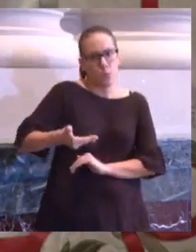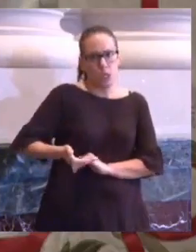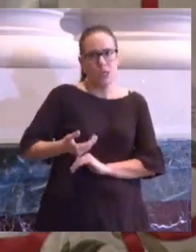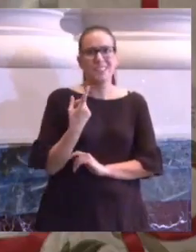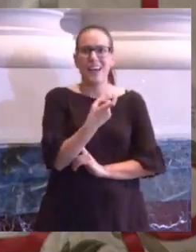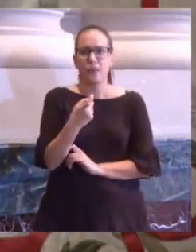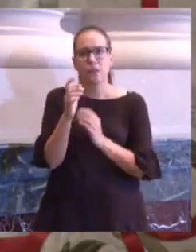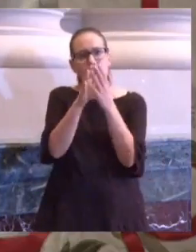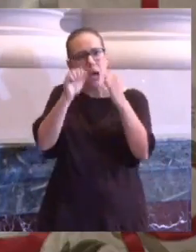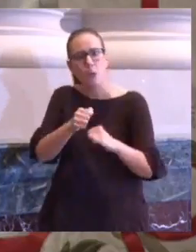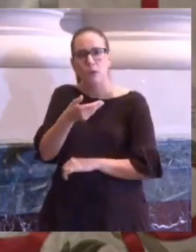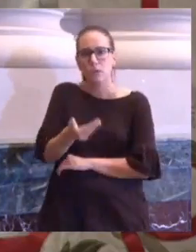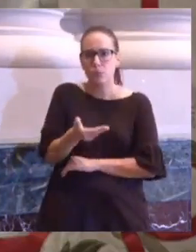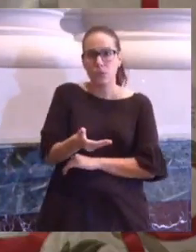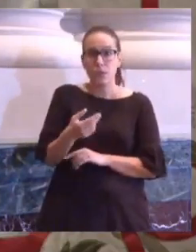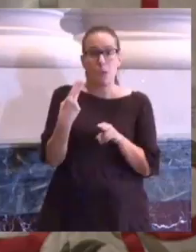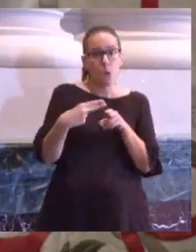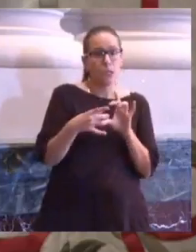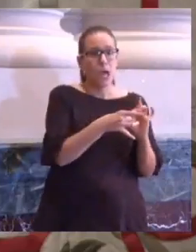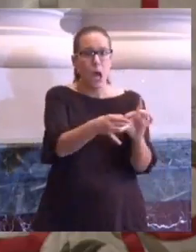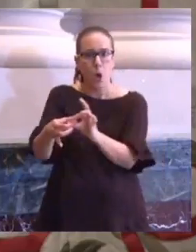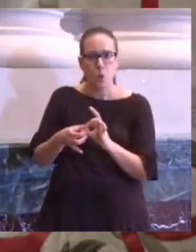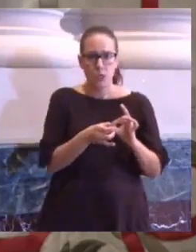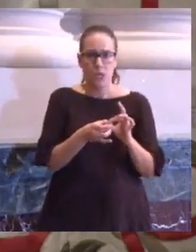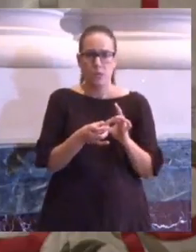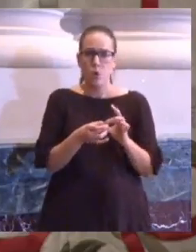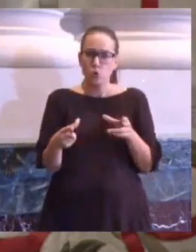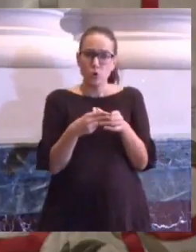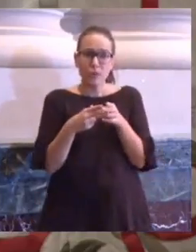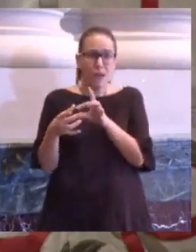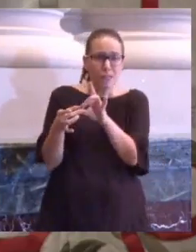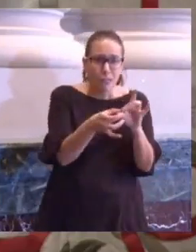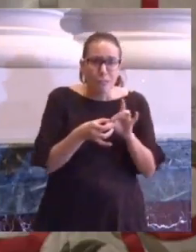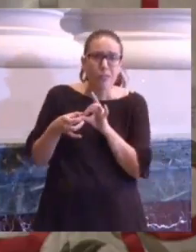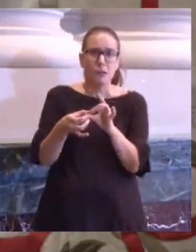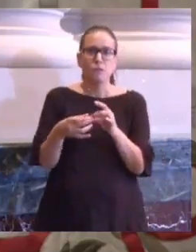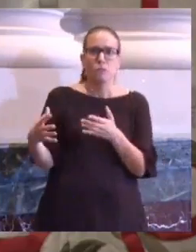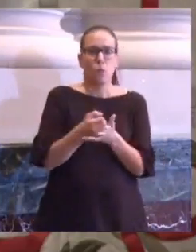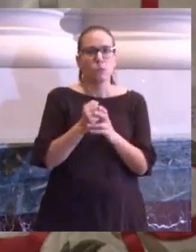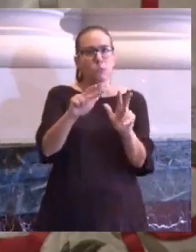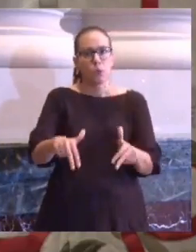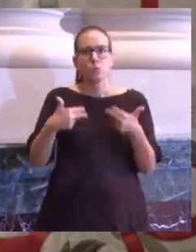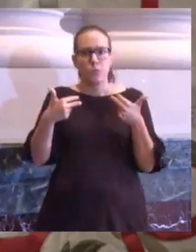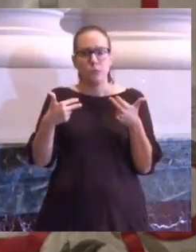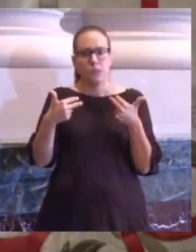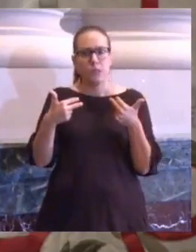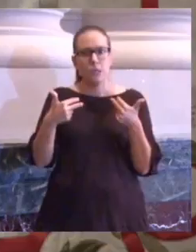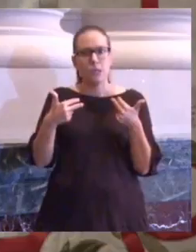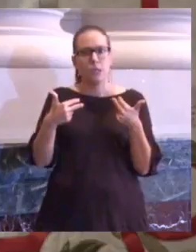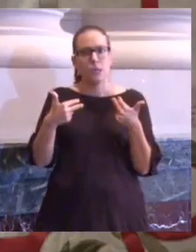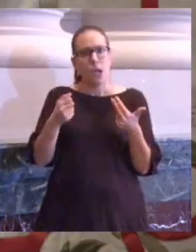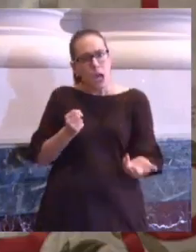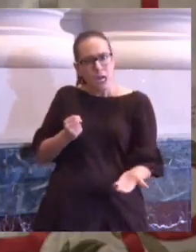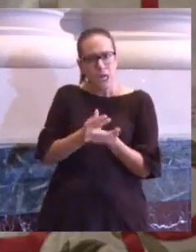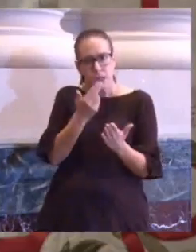acuerdos, solo la unidad política, solo la unidad de toda la sociedad aragonesa nos permitirá hacer frente al